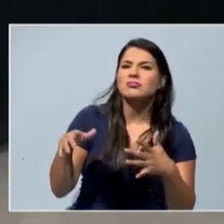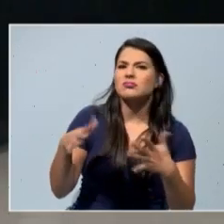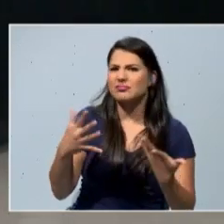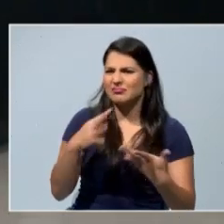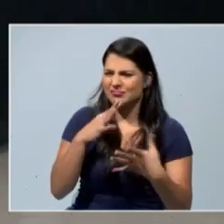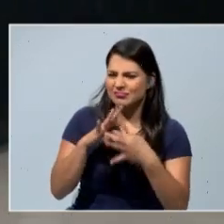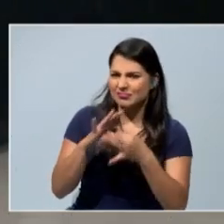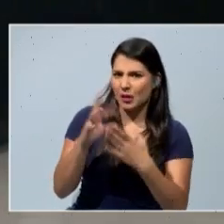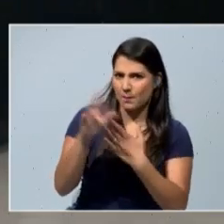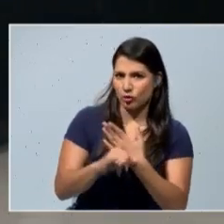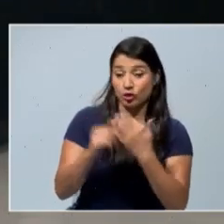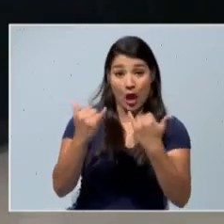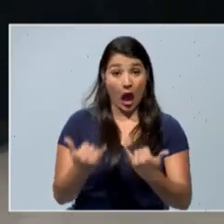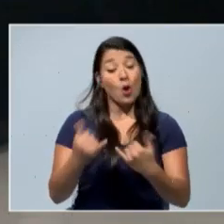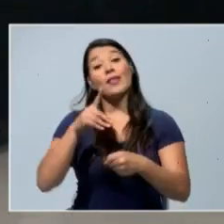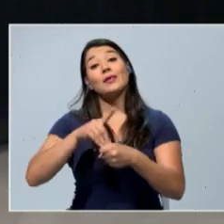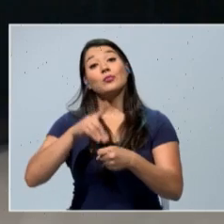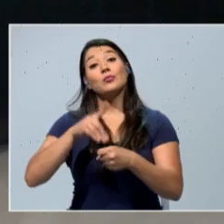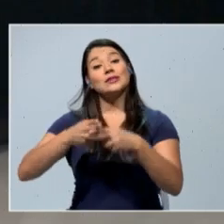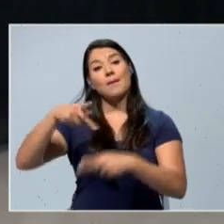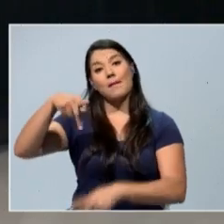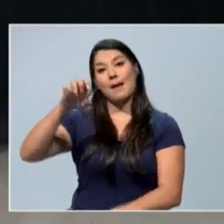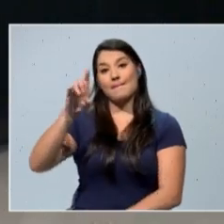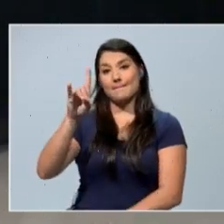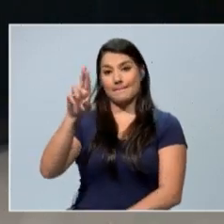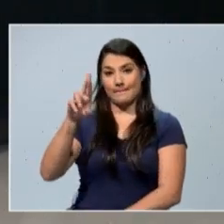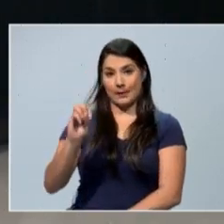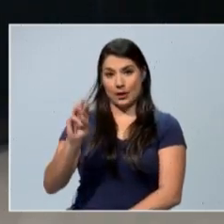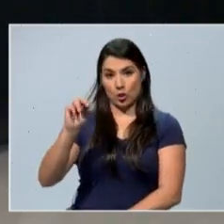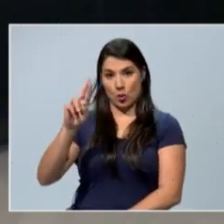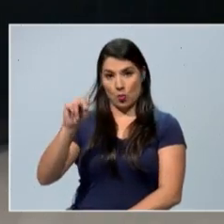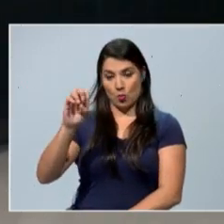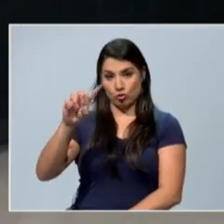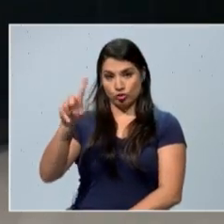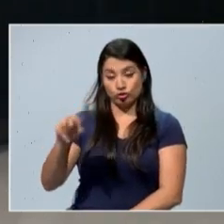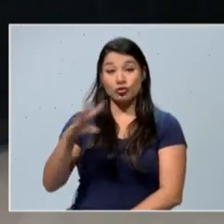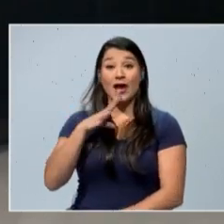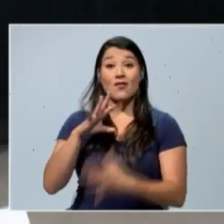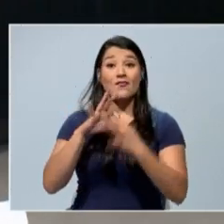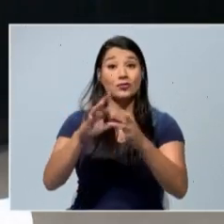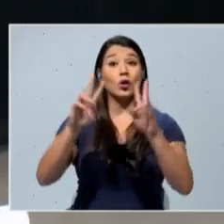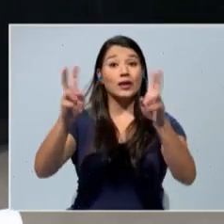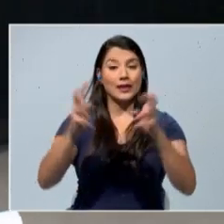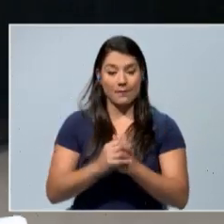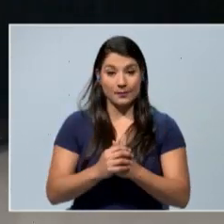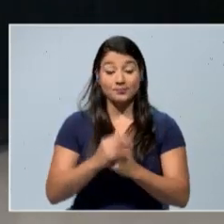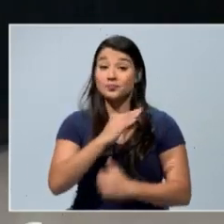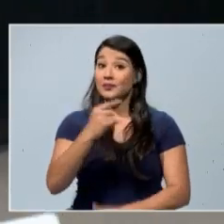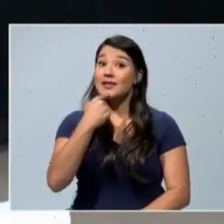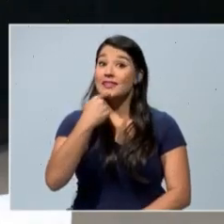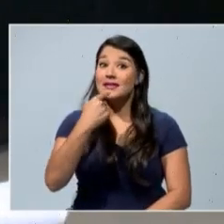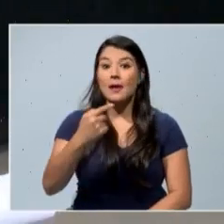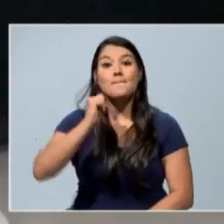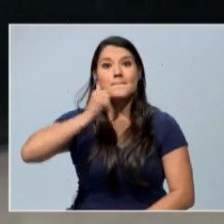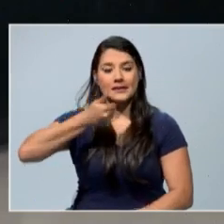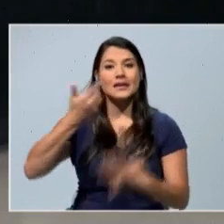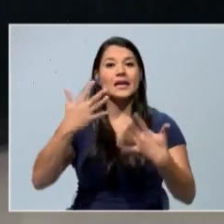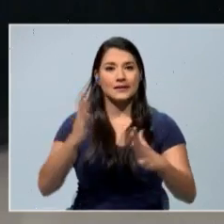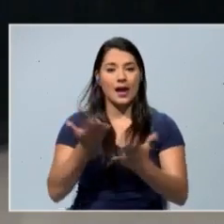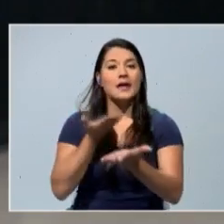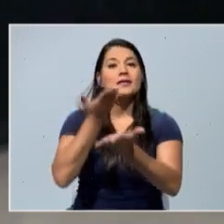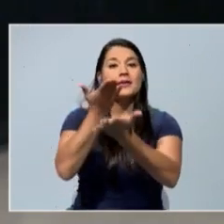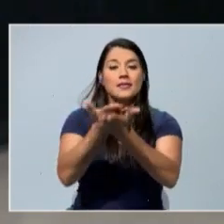continuación, el diputado Pedro Muñoz habla para Costa Rica Noticias sobre este tema. Él advierte que para mañana dará detalles sobre eso